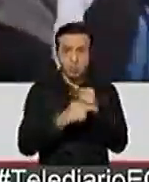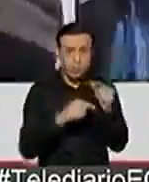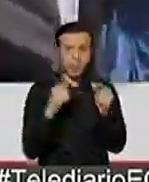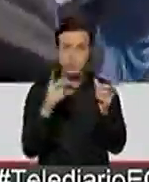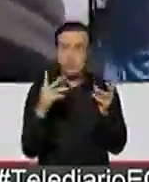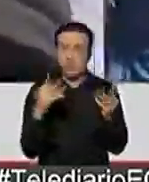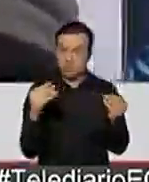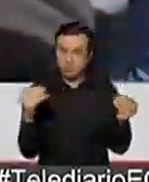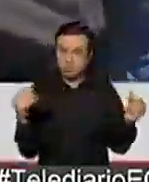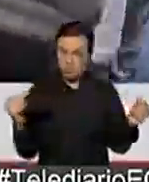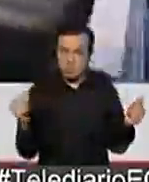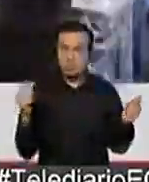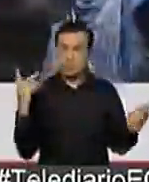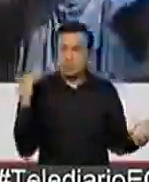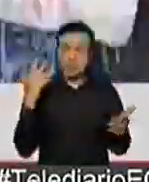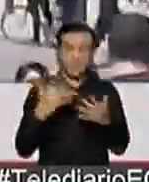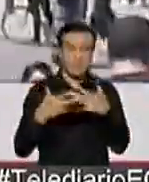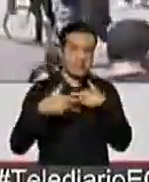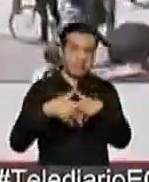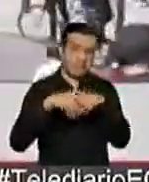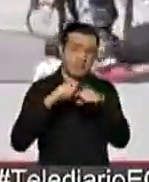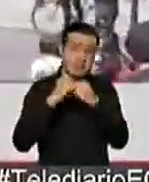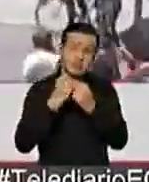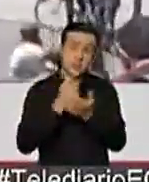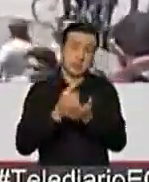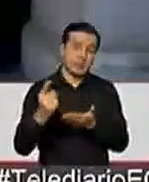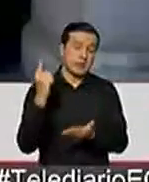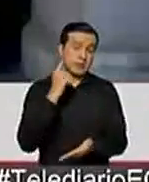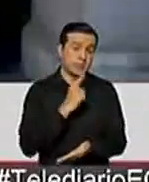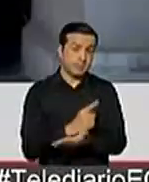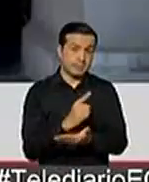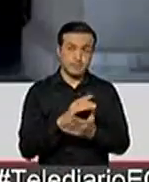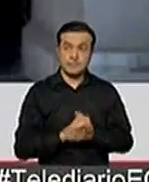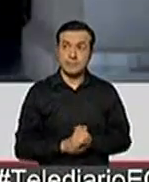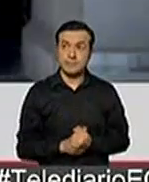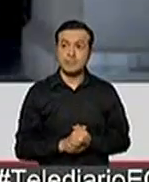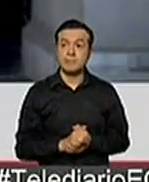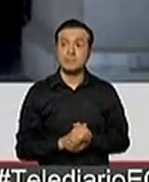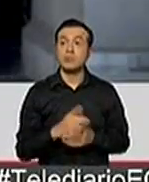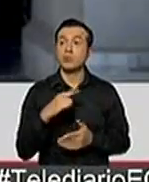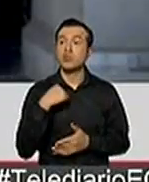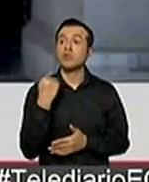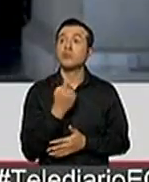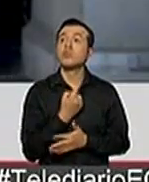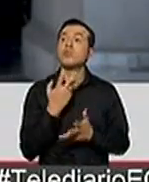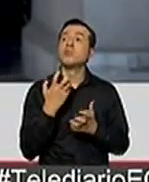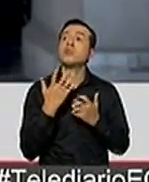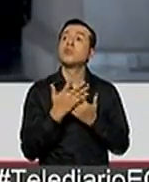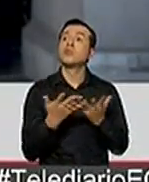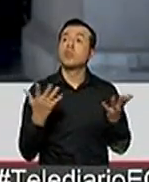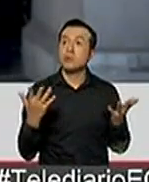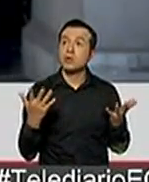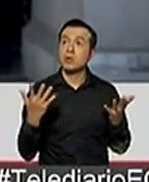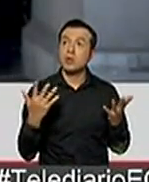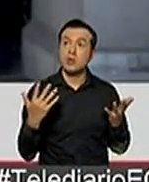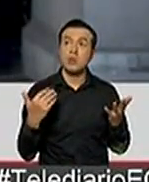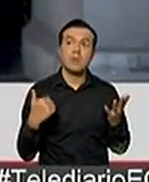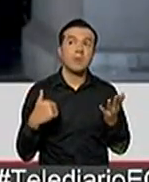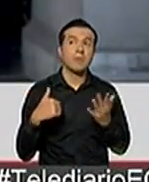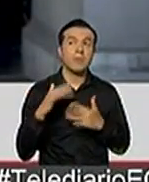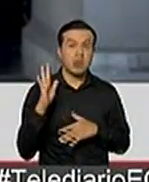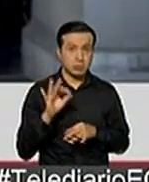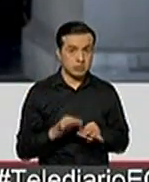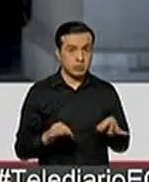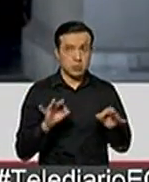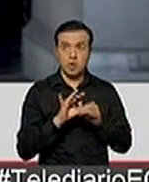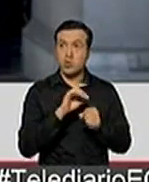país, desde que estalló una crisis social la semana pasada. La intención nuestra es avanzar con la mayor fuerza, pero